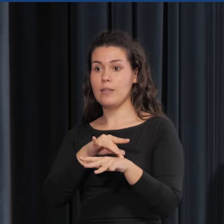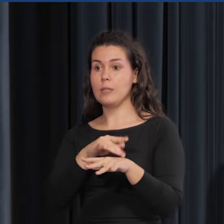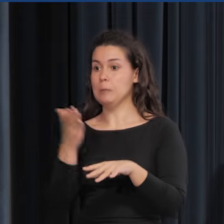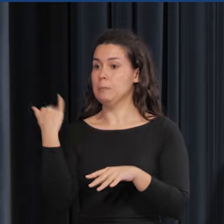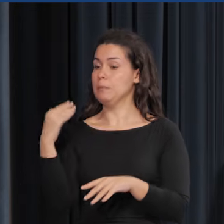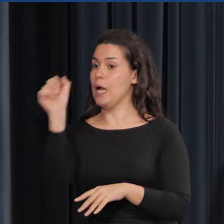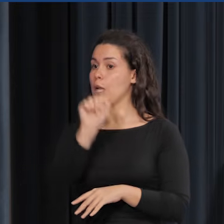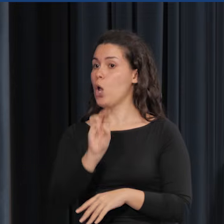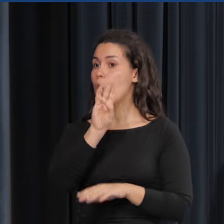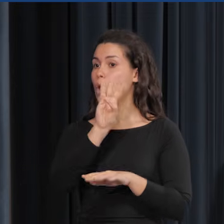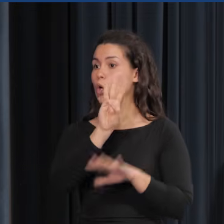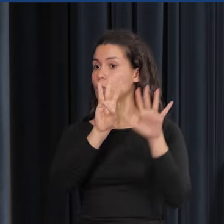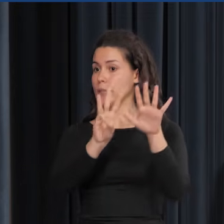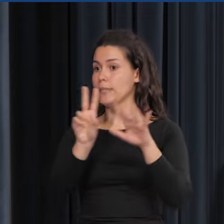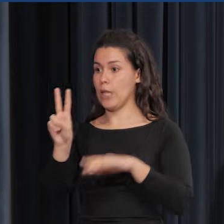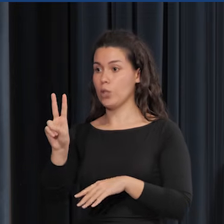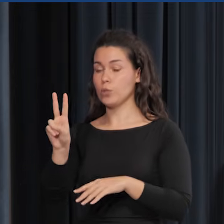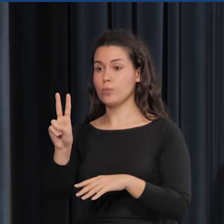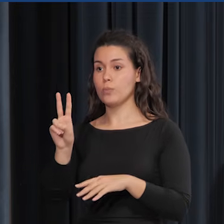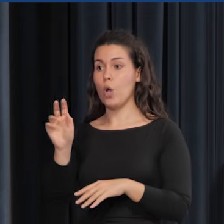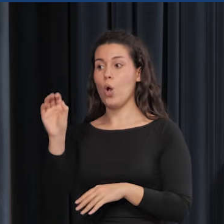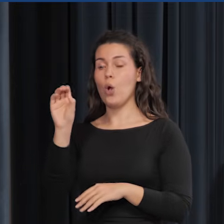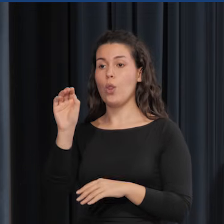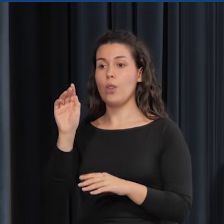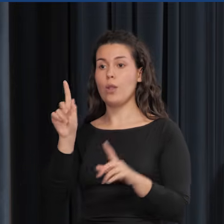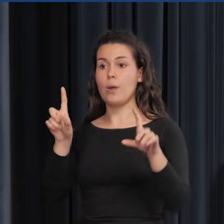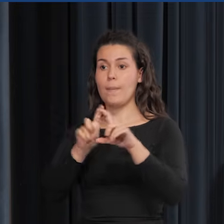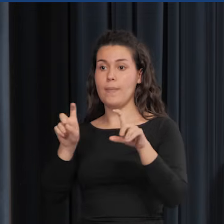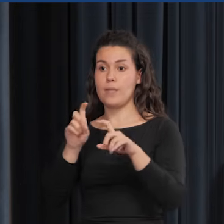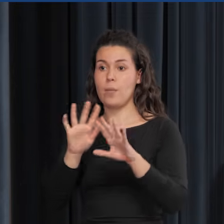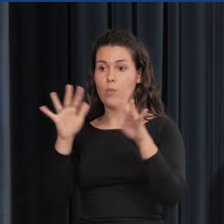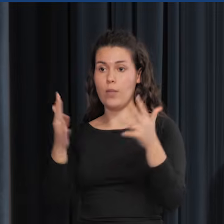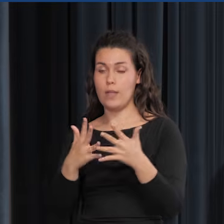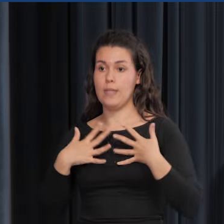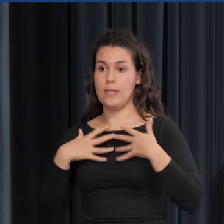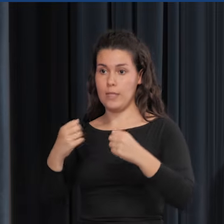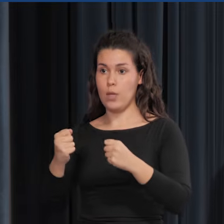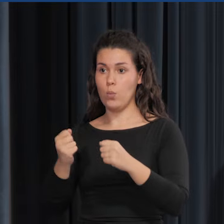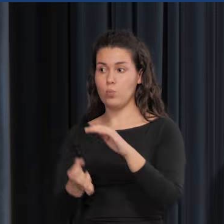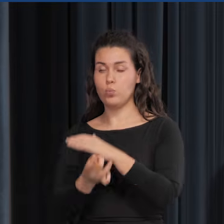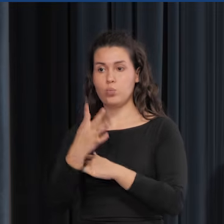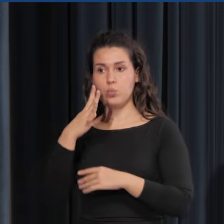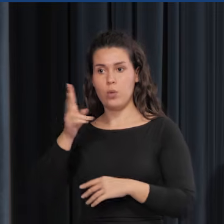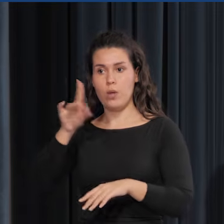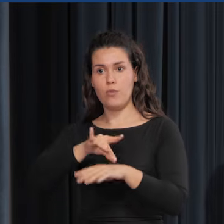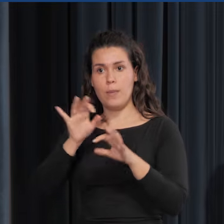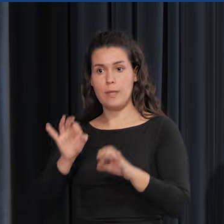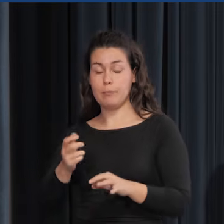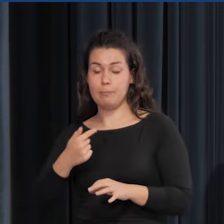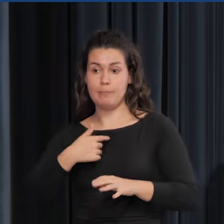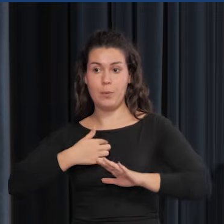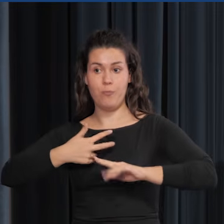año 82. Y bueno, pues hay que evitar este tipo de cosas. Y esto es todo por mi